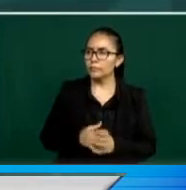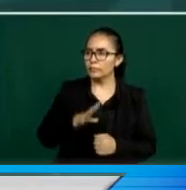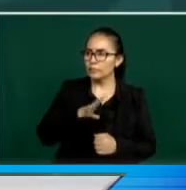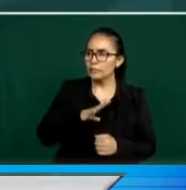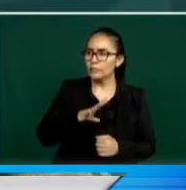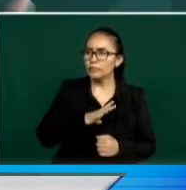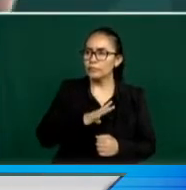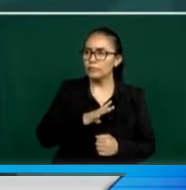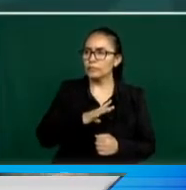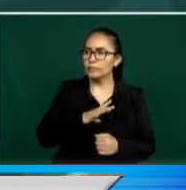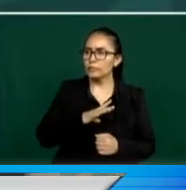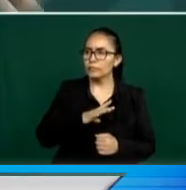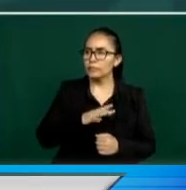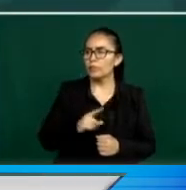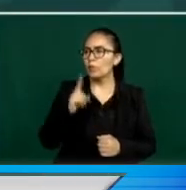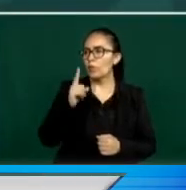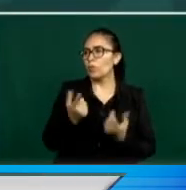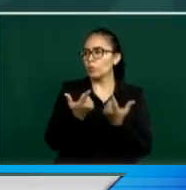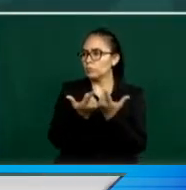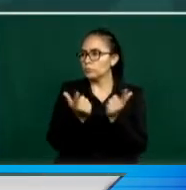existe como un club